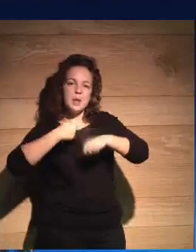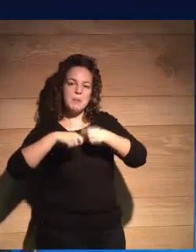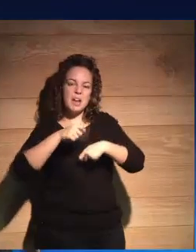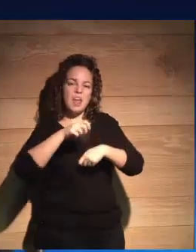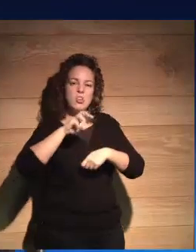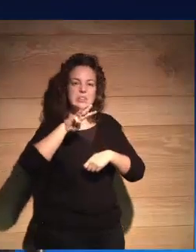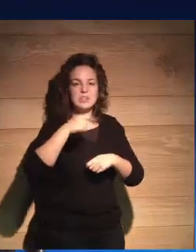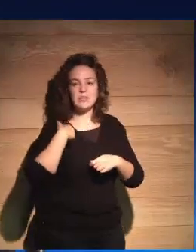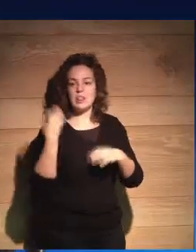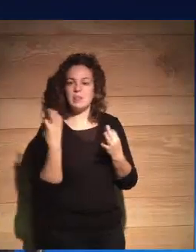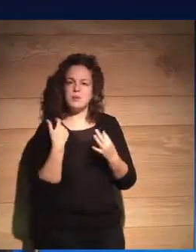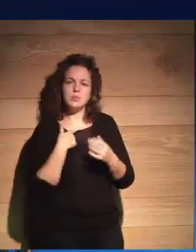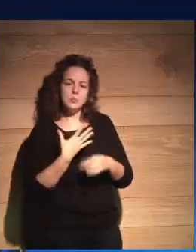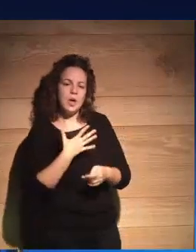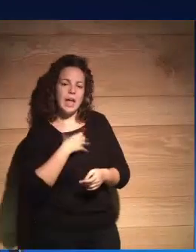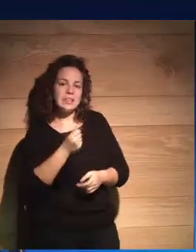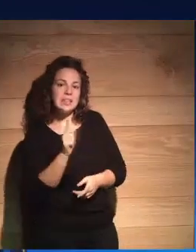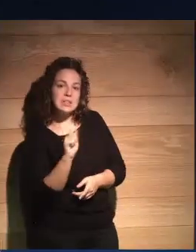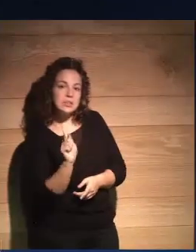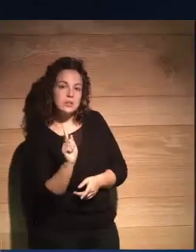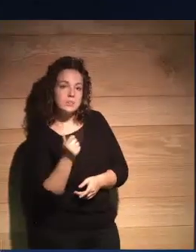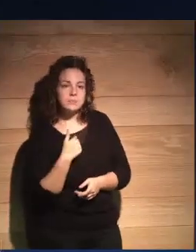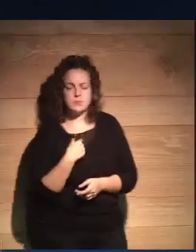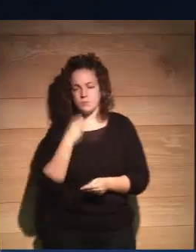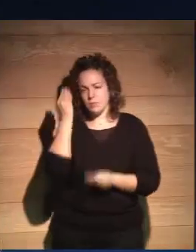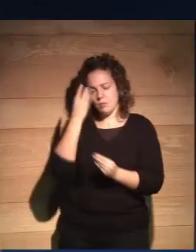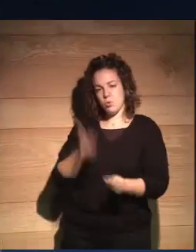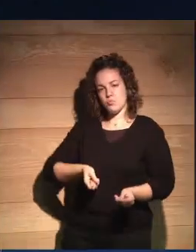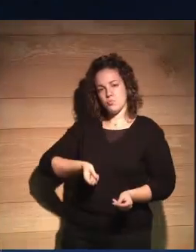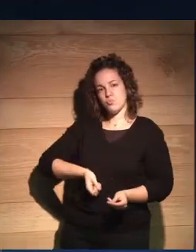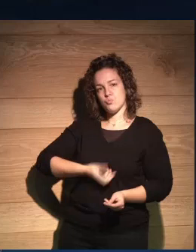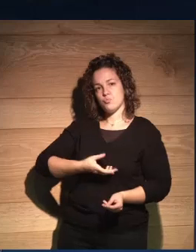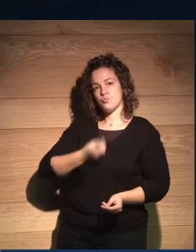en el supermercado tenías que haber... ¿No te atreviste? Yo creo que Murcia es...